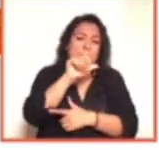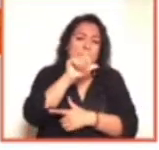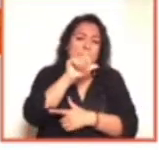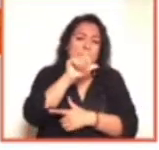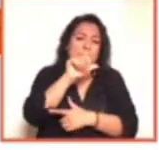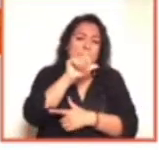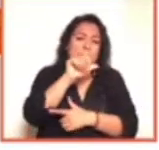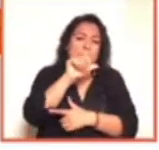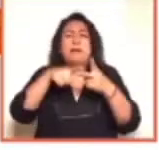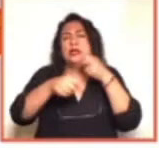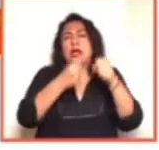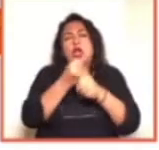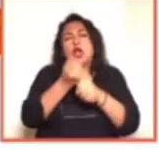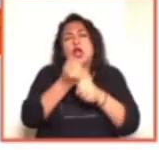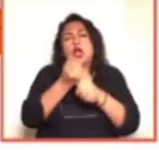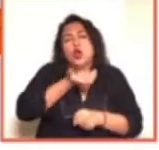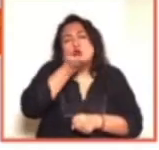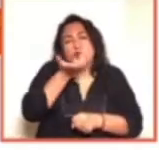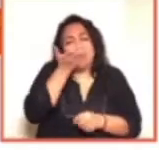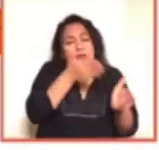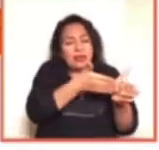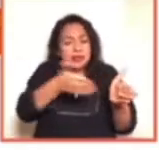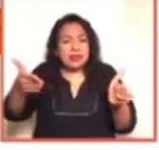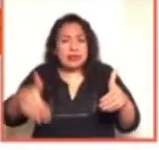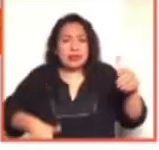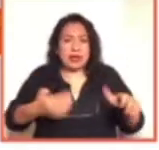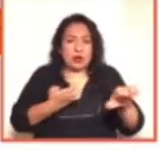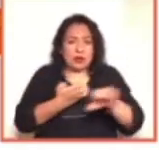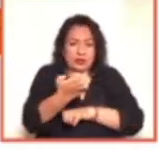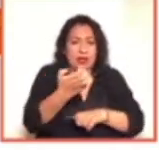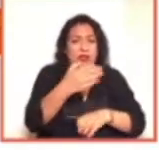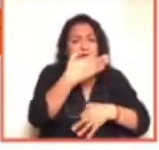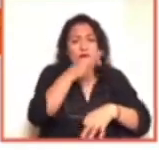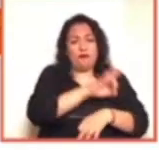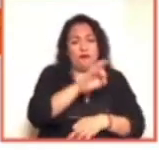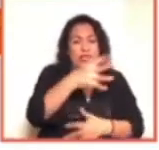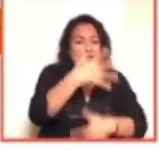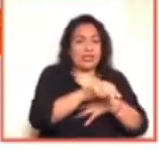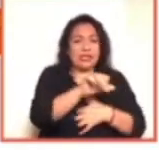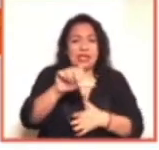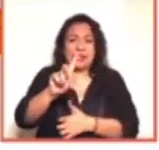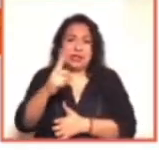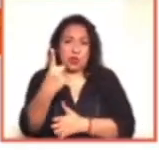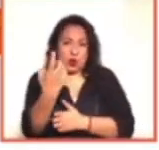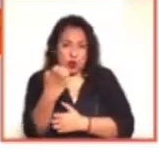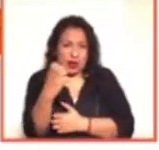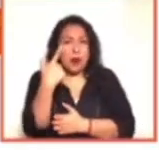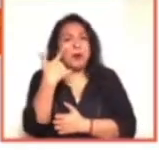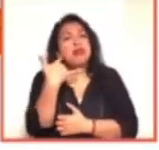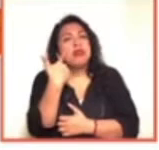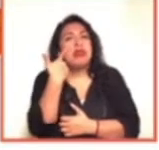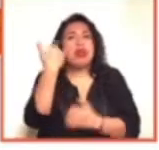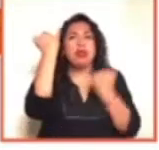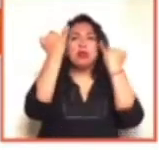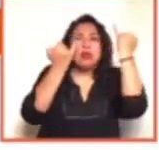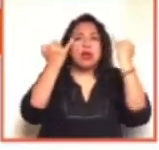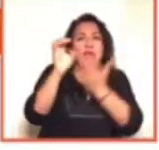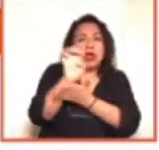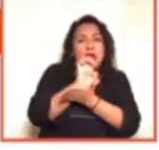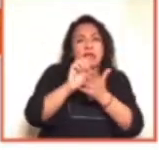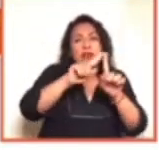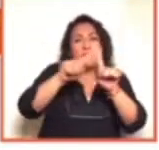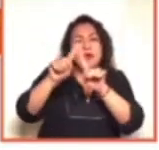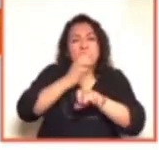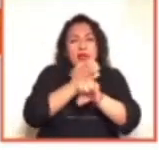casa, el ciclo Teatro de los Estados. Del 15 al 31 de enero, podremos disfrutar el trabajo de creadores escénicos de distintos rincones del país